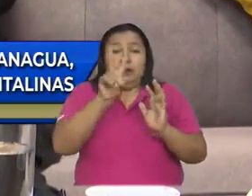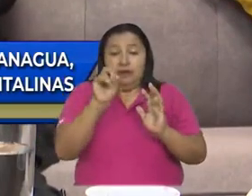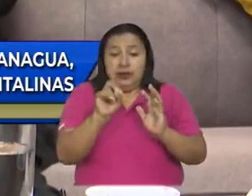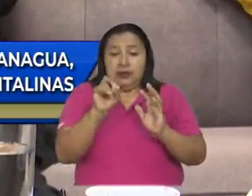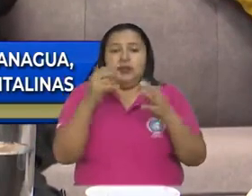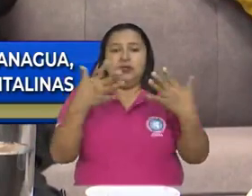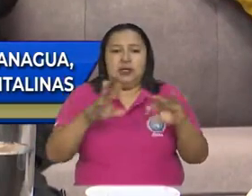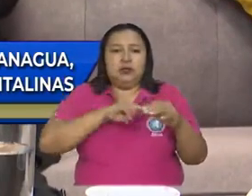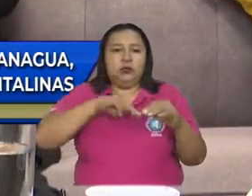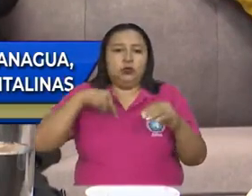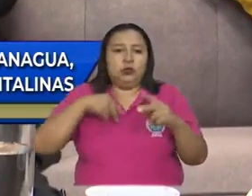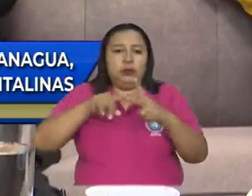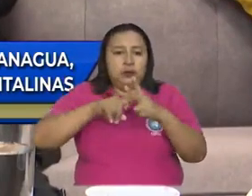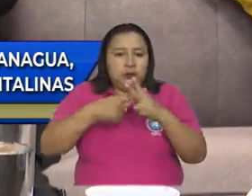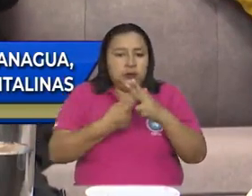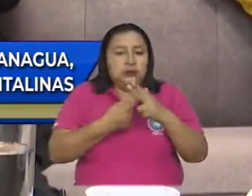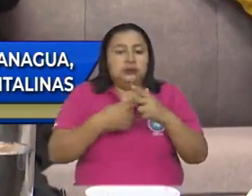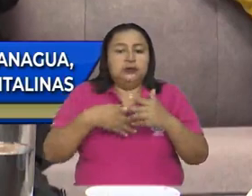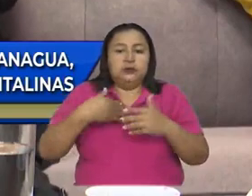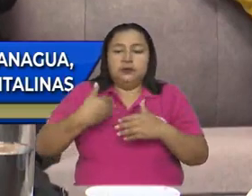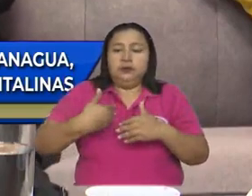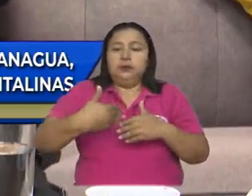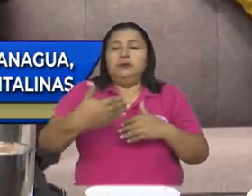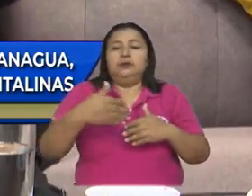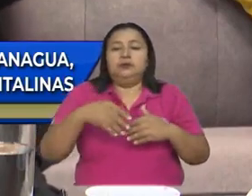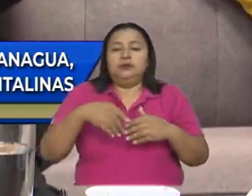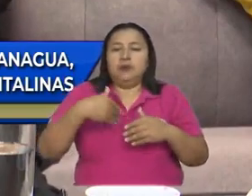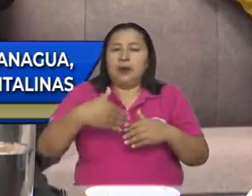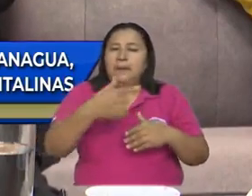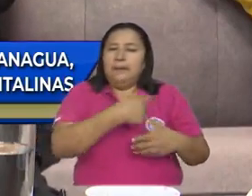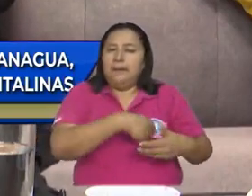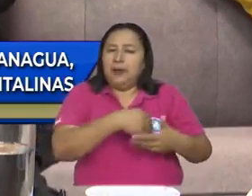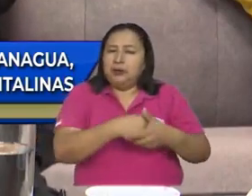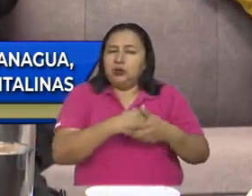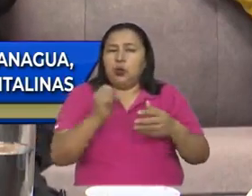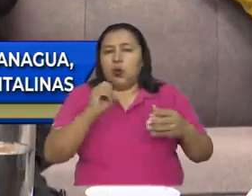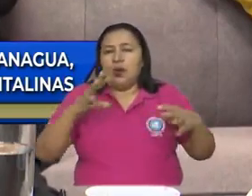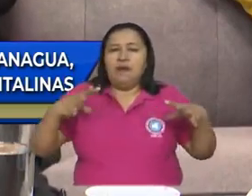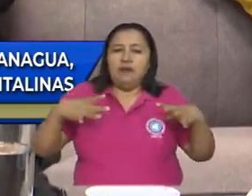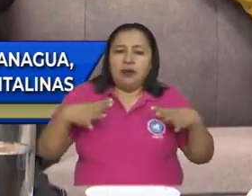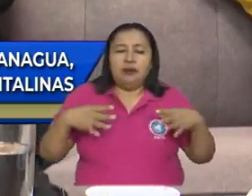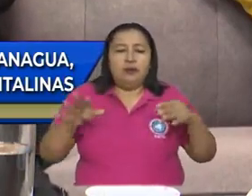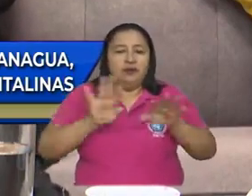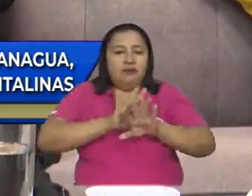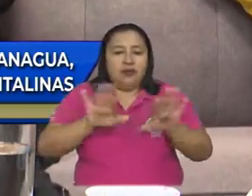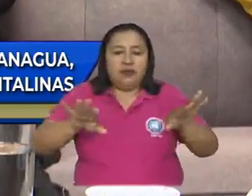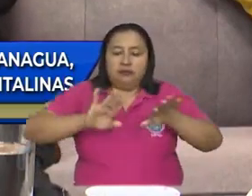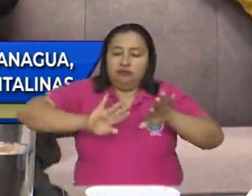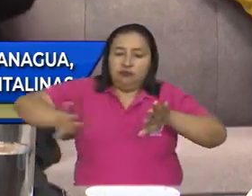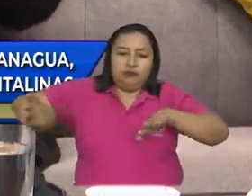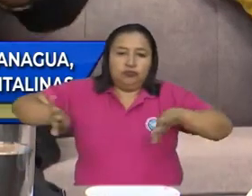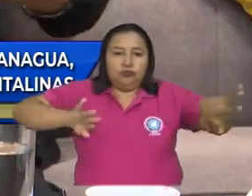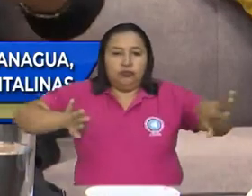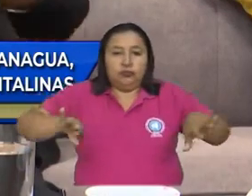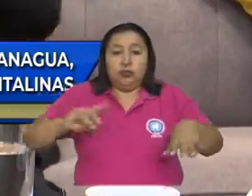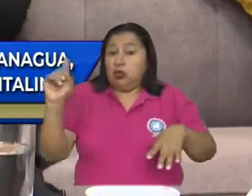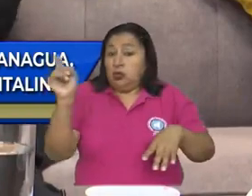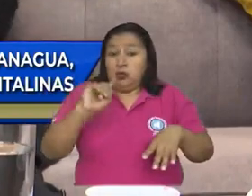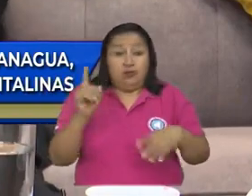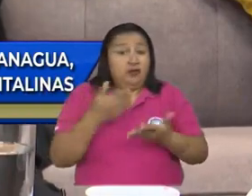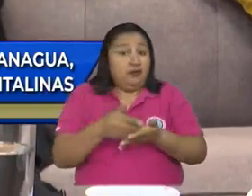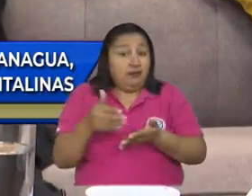ya nosotros ya vamos ya hasta marzo, abril vamos a nosotros a concluir el despeje, porque no es